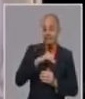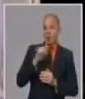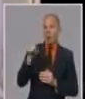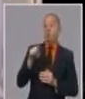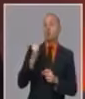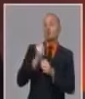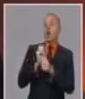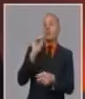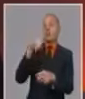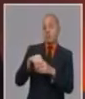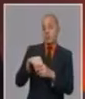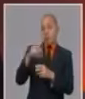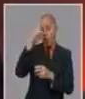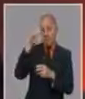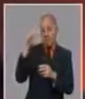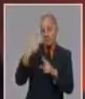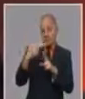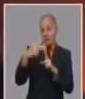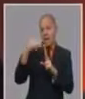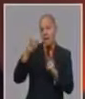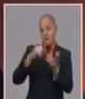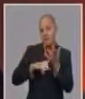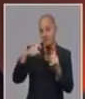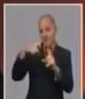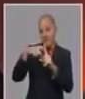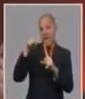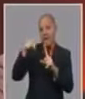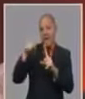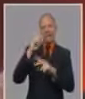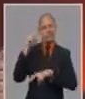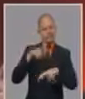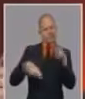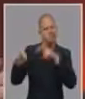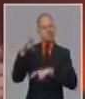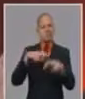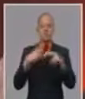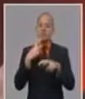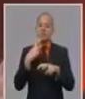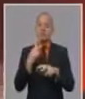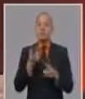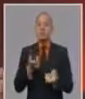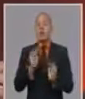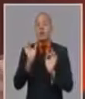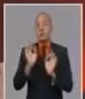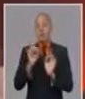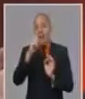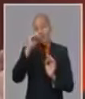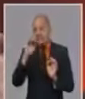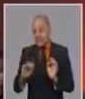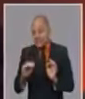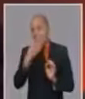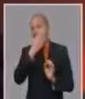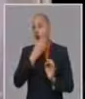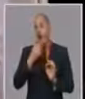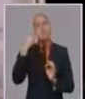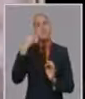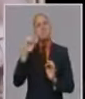ustedes han desarrollado investigaciones, digamos, han demostrado que niños y jóvenes también pueden tener secuelas. ¿Cuáles son estas